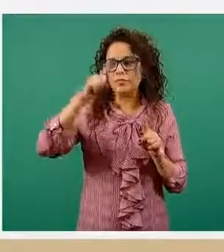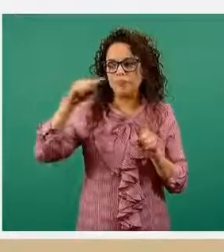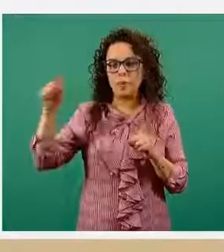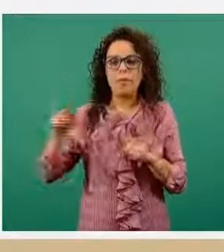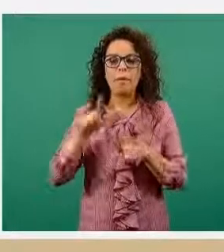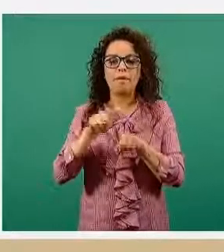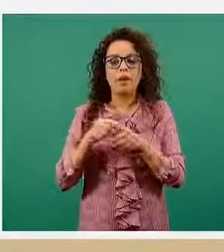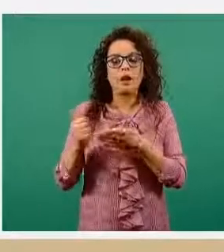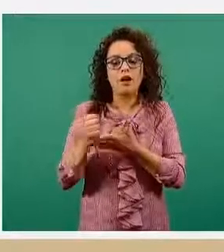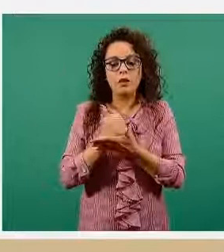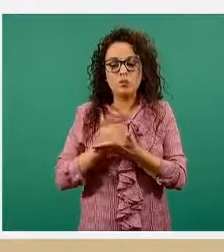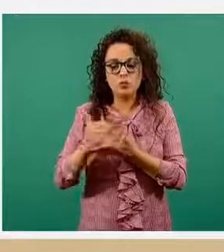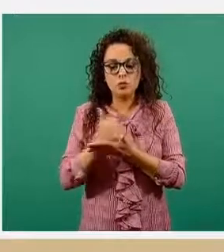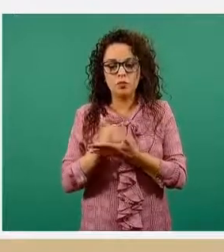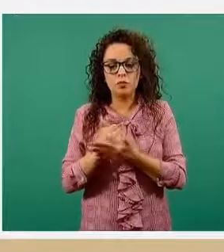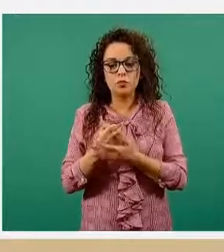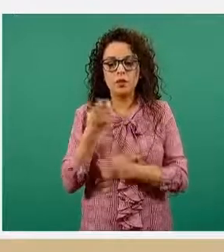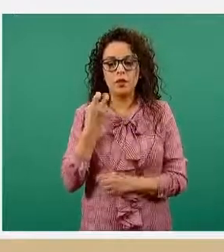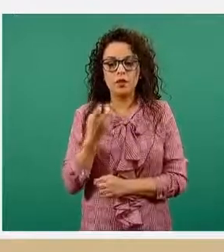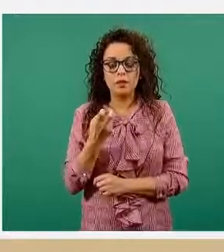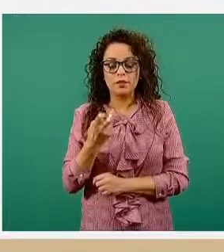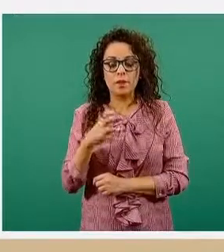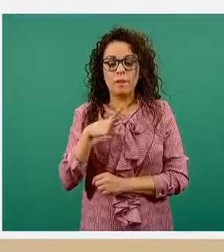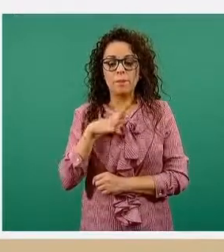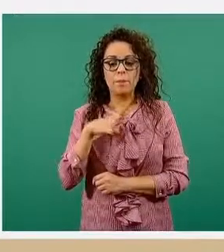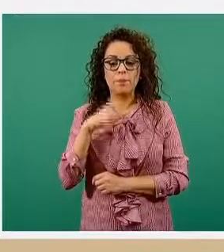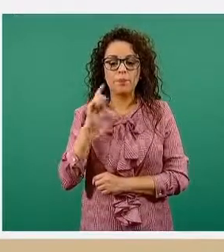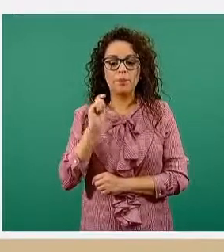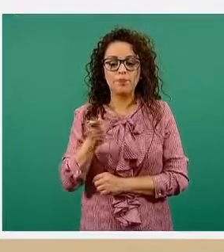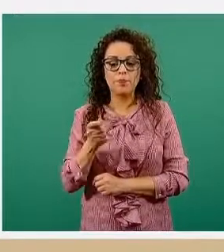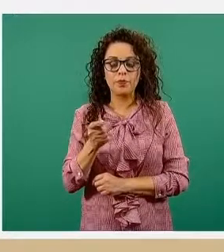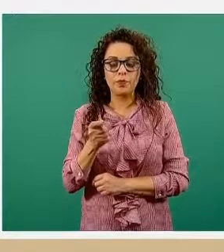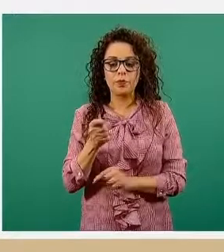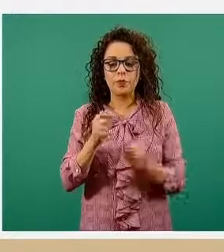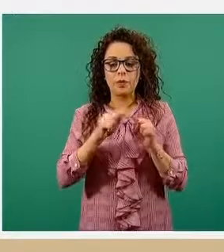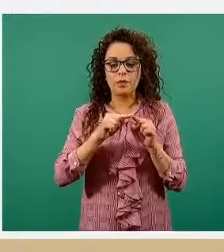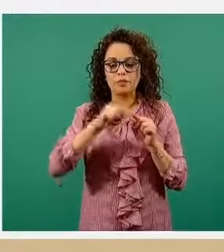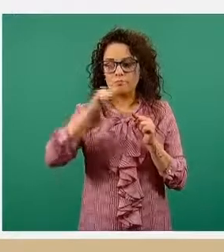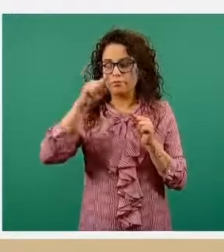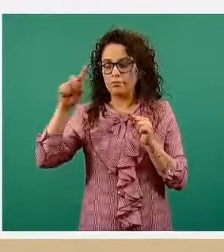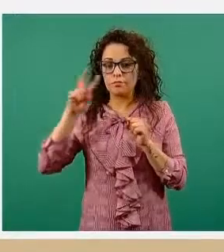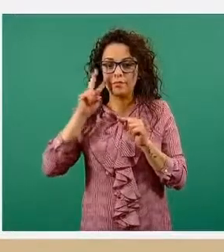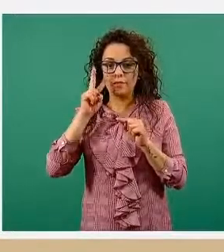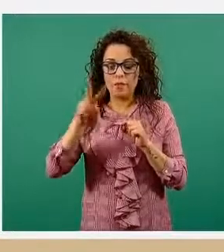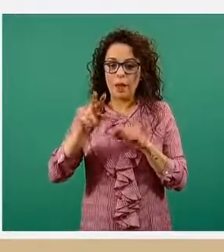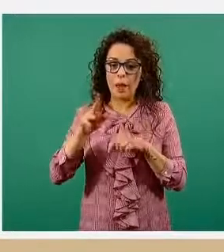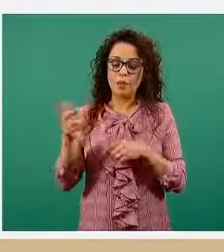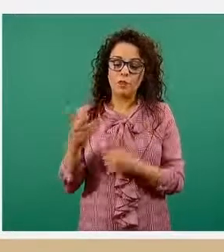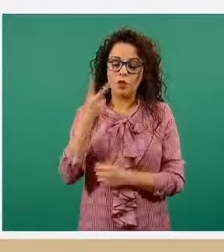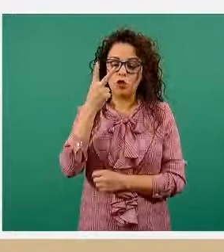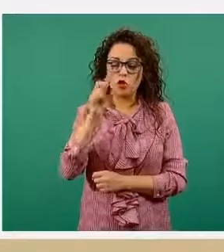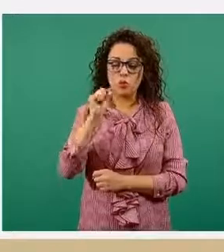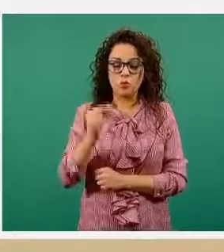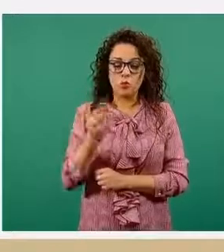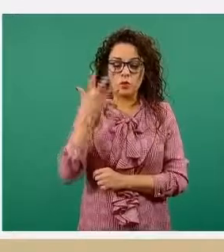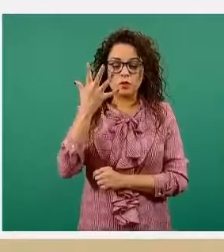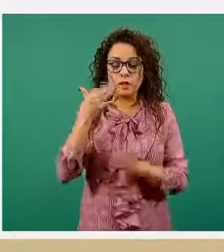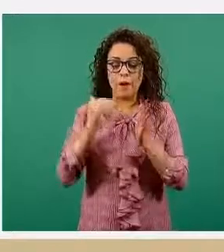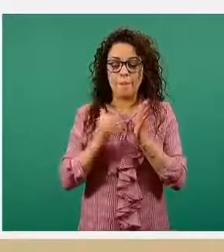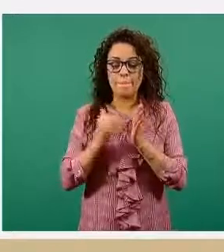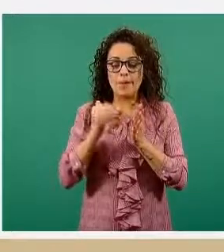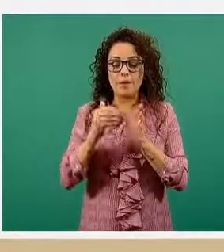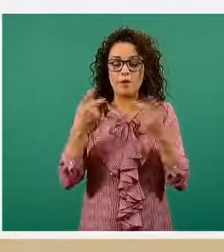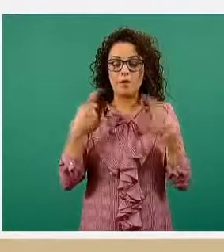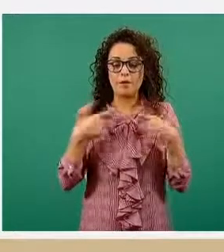color azul, que es precisamente la que tiene repartida los más de 2.5 millones